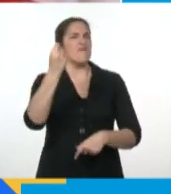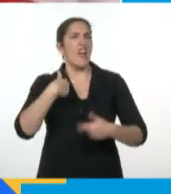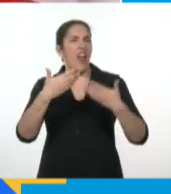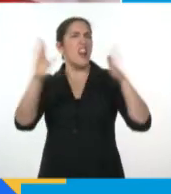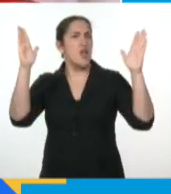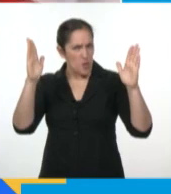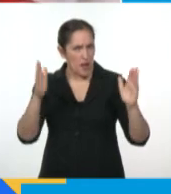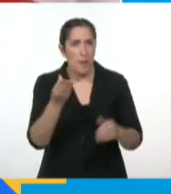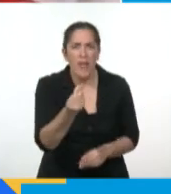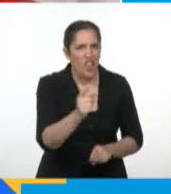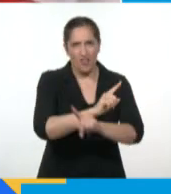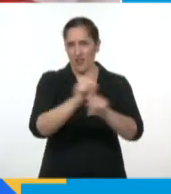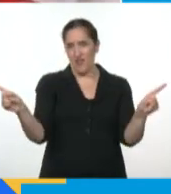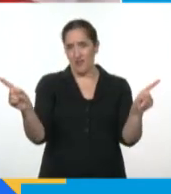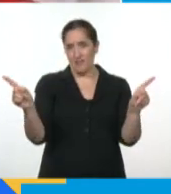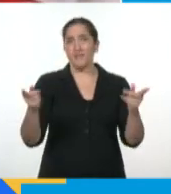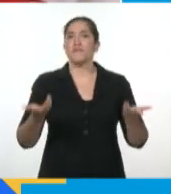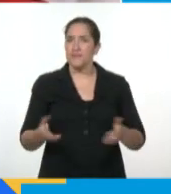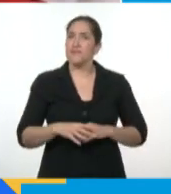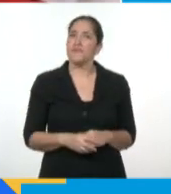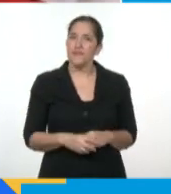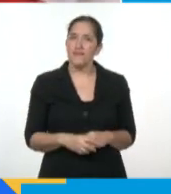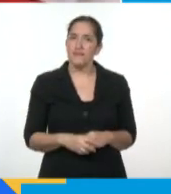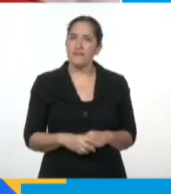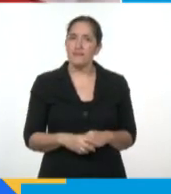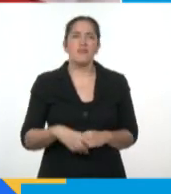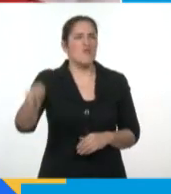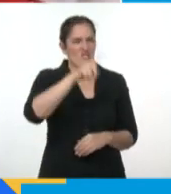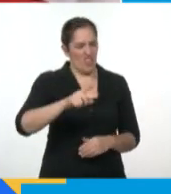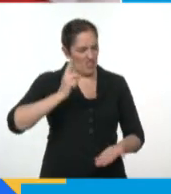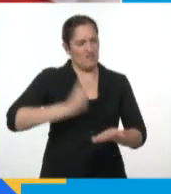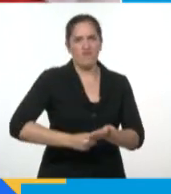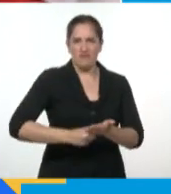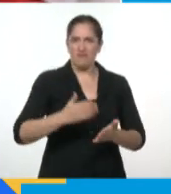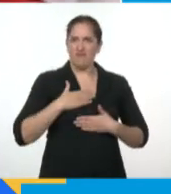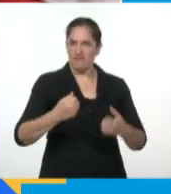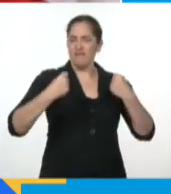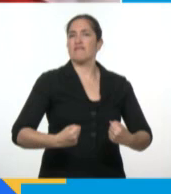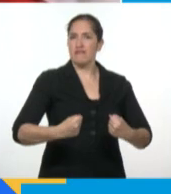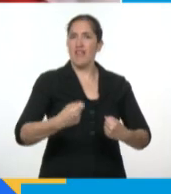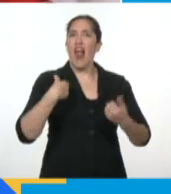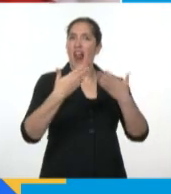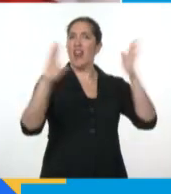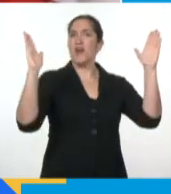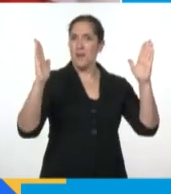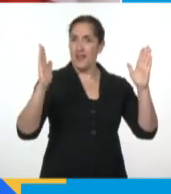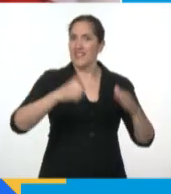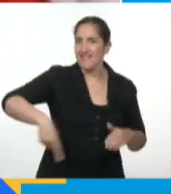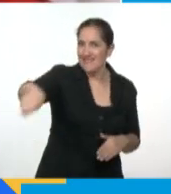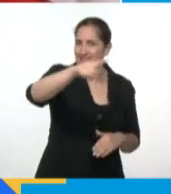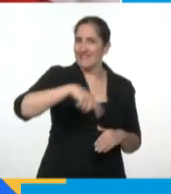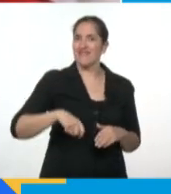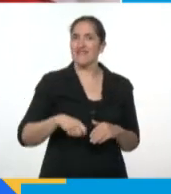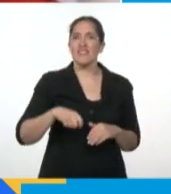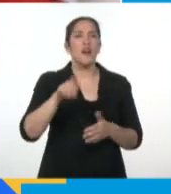No tengan miedo a ser libres. Determínense. Sean libres. No